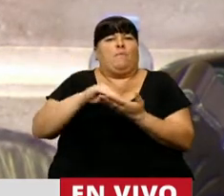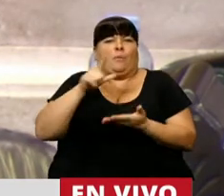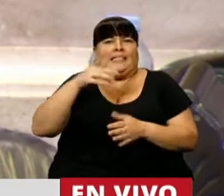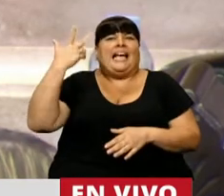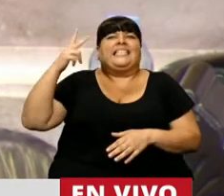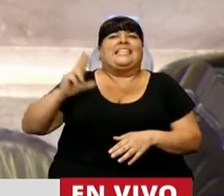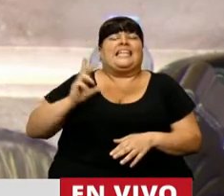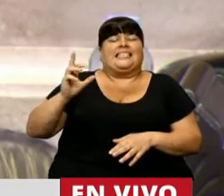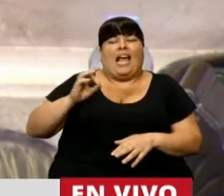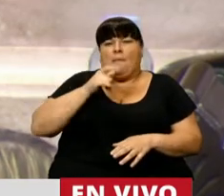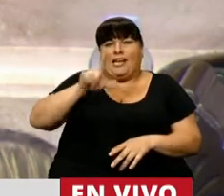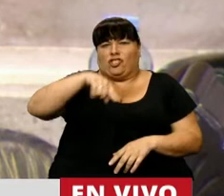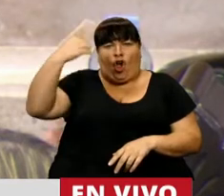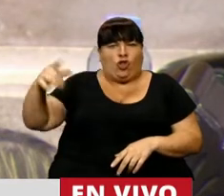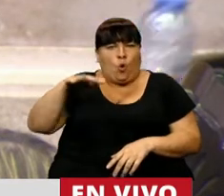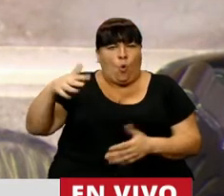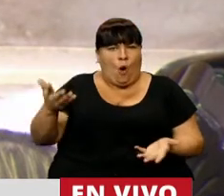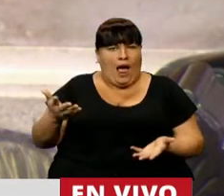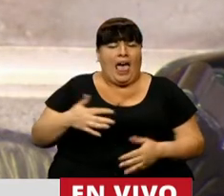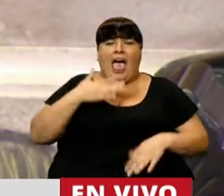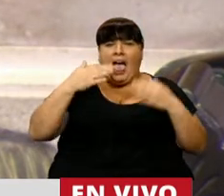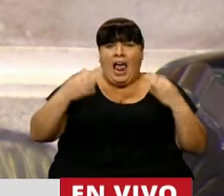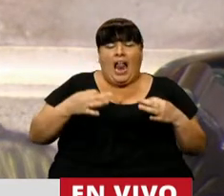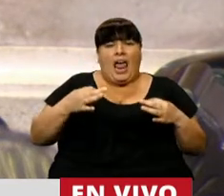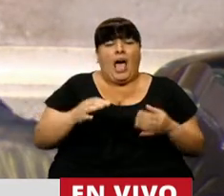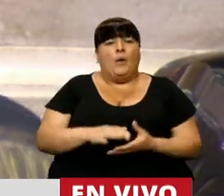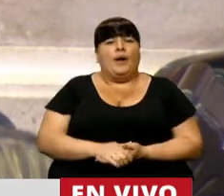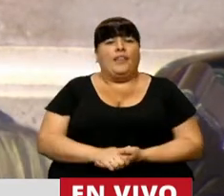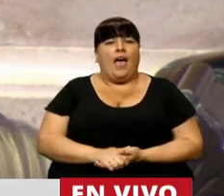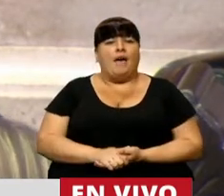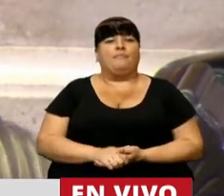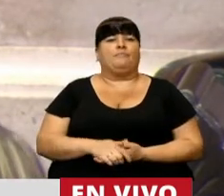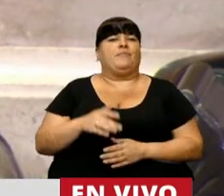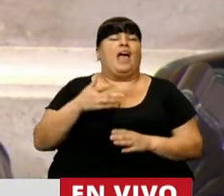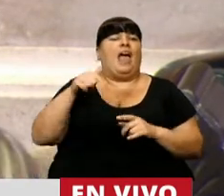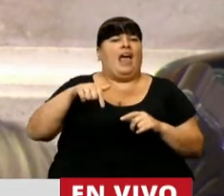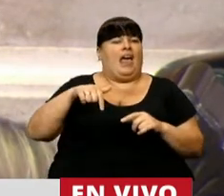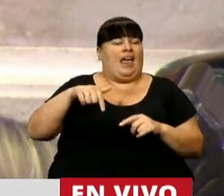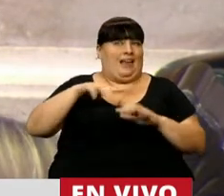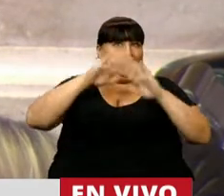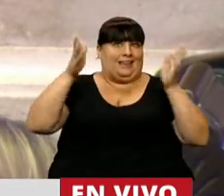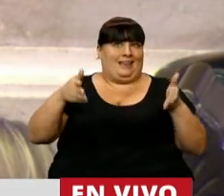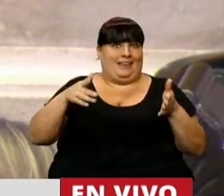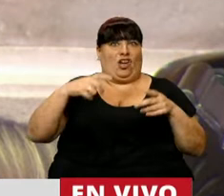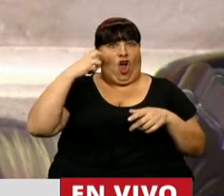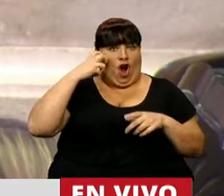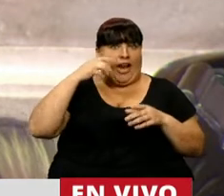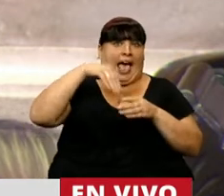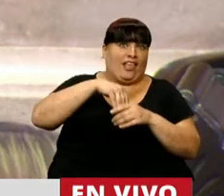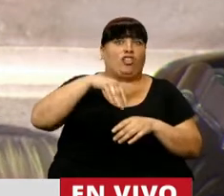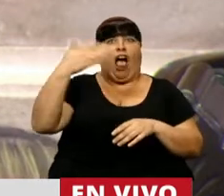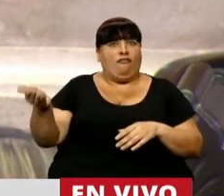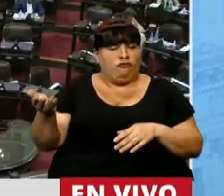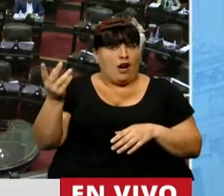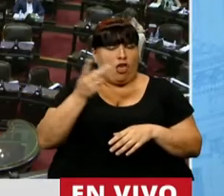hace 3 años. La realidad es que, tanto fuera de esta honorable casa como dentro de la